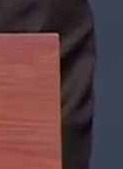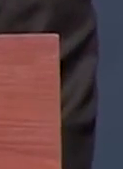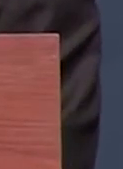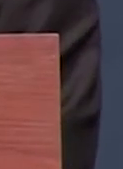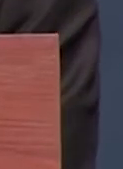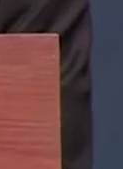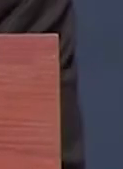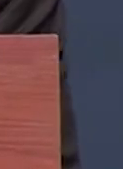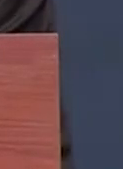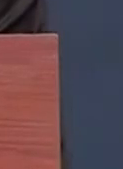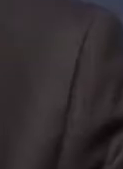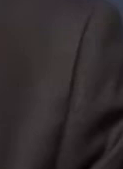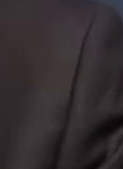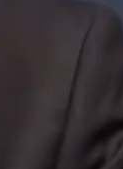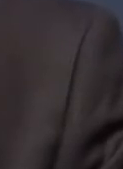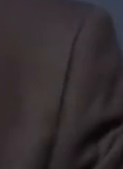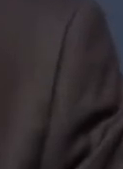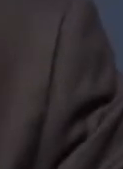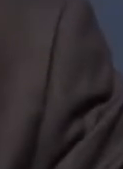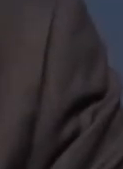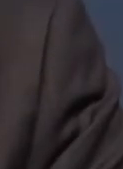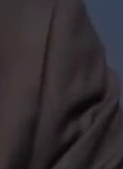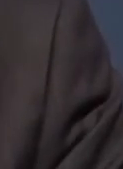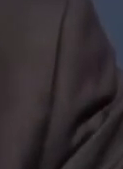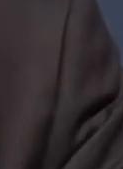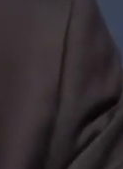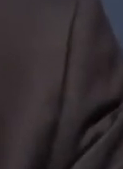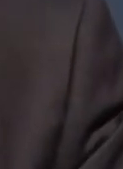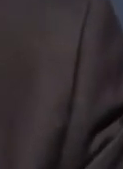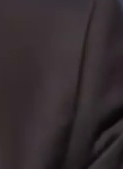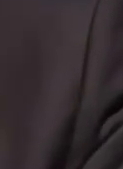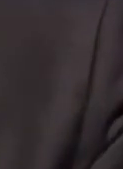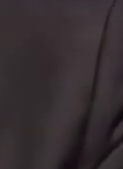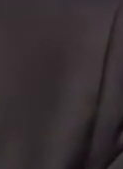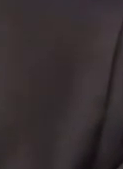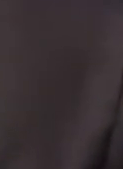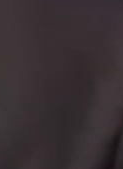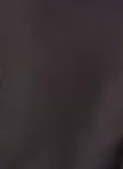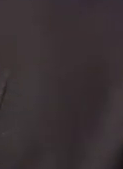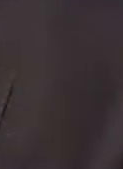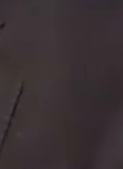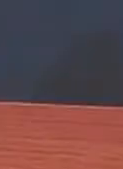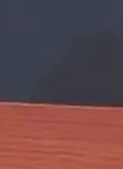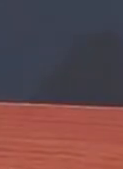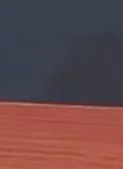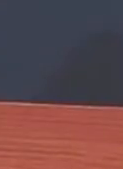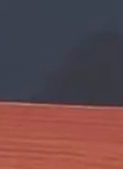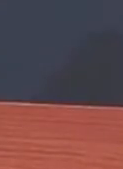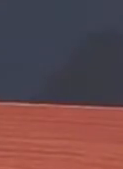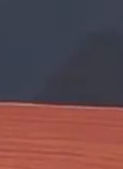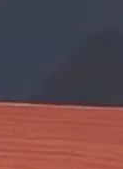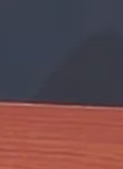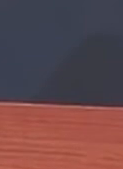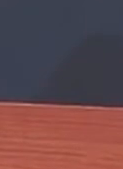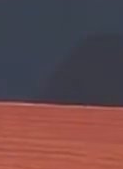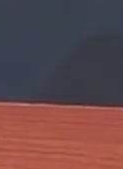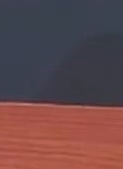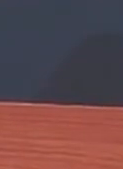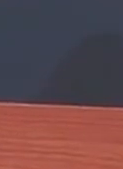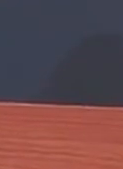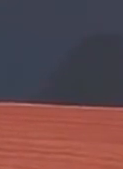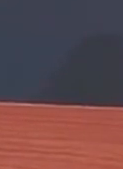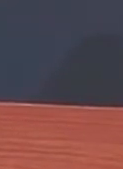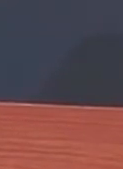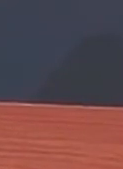generado 648 mil nuevos empleos, sin considerar los creados a través del programa Sembrando Vida, Jóvenes Construyendo el Futuro y la